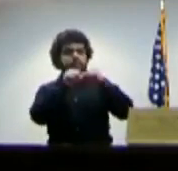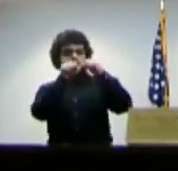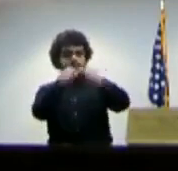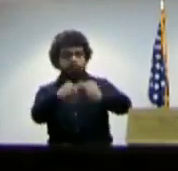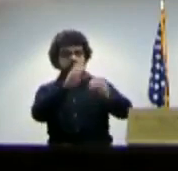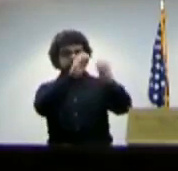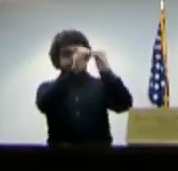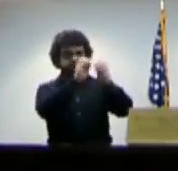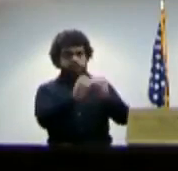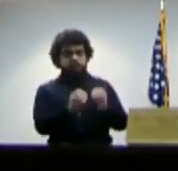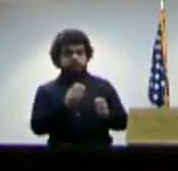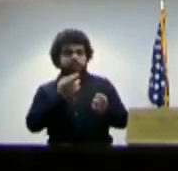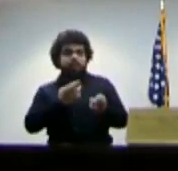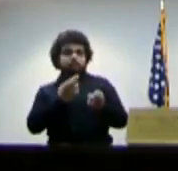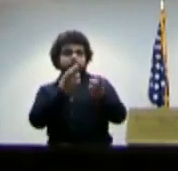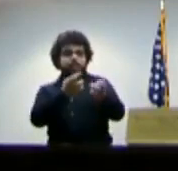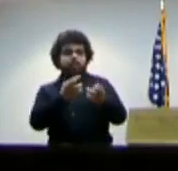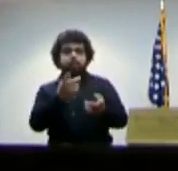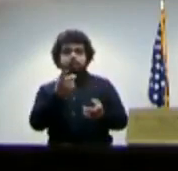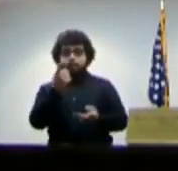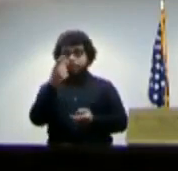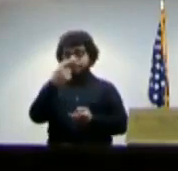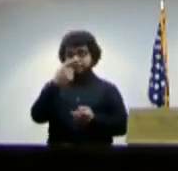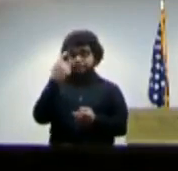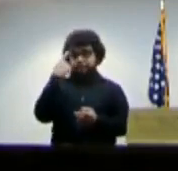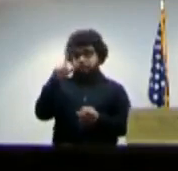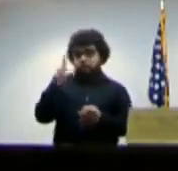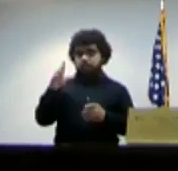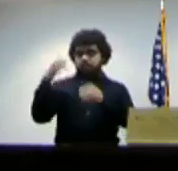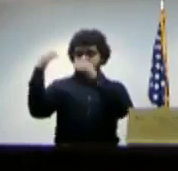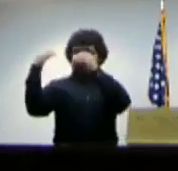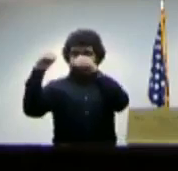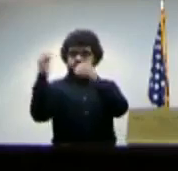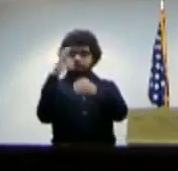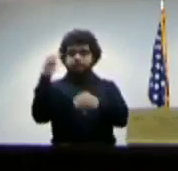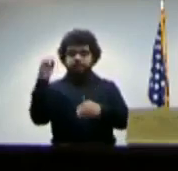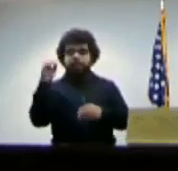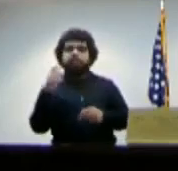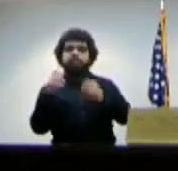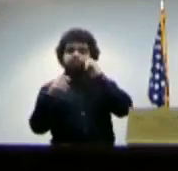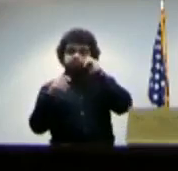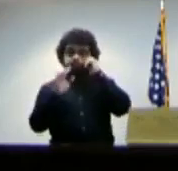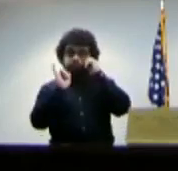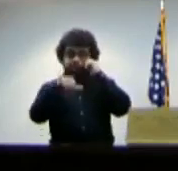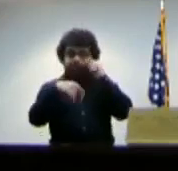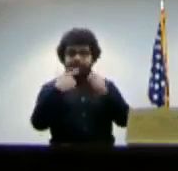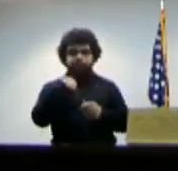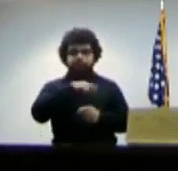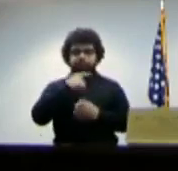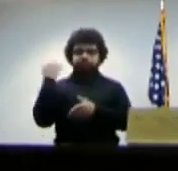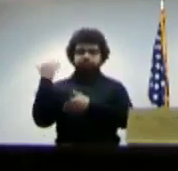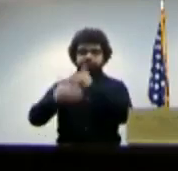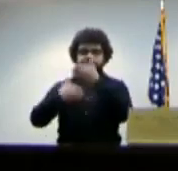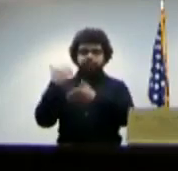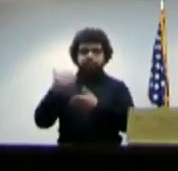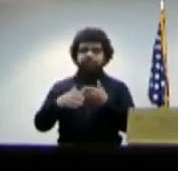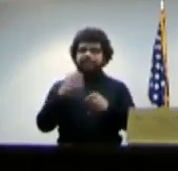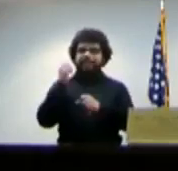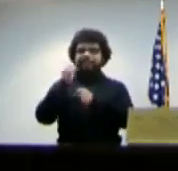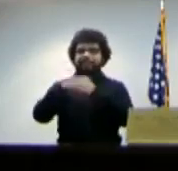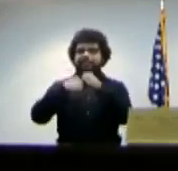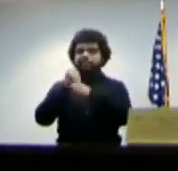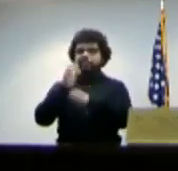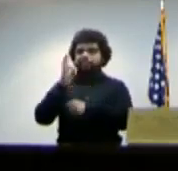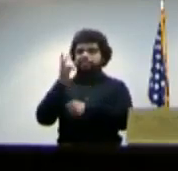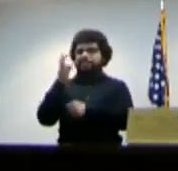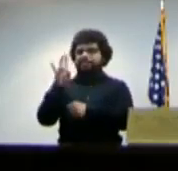por darle el mantenimiento recomendado por el manufacturero y mantenerlas en servicio. Así ha sido desde los años 70. Perfecto.